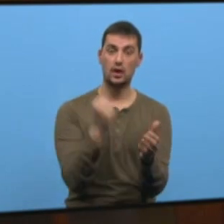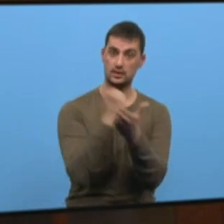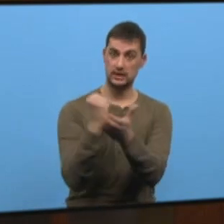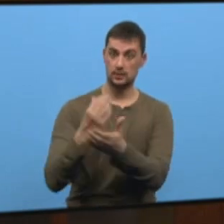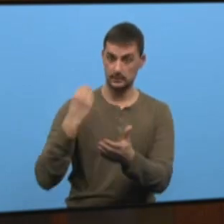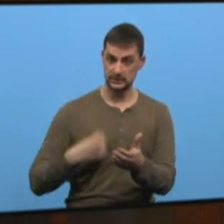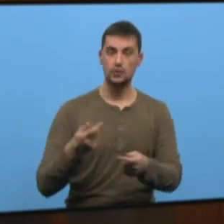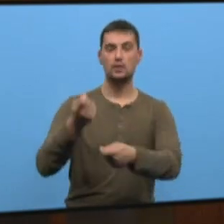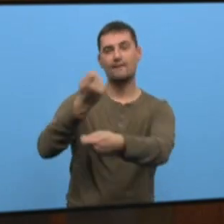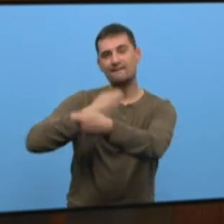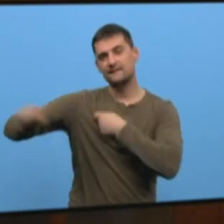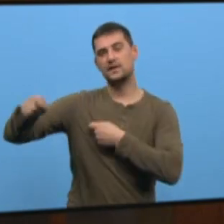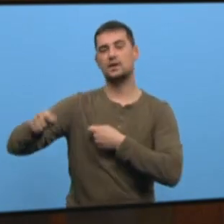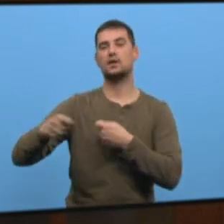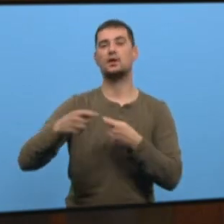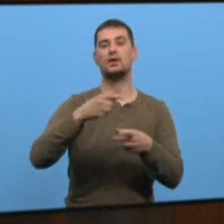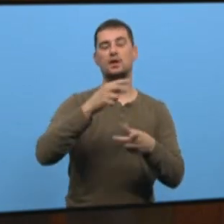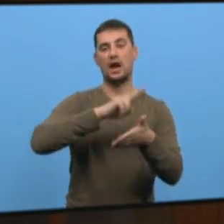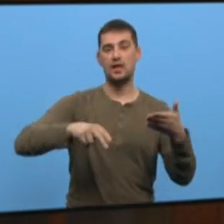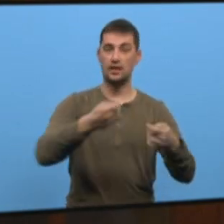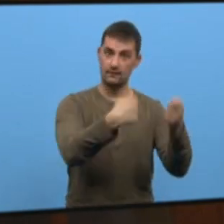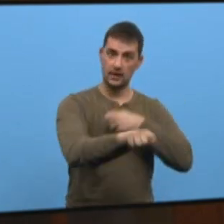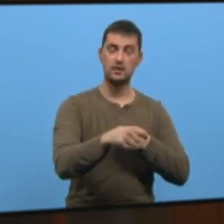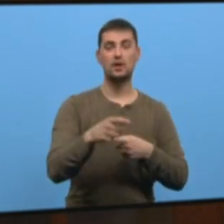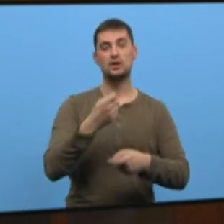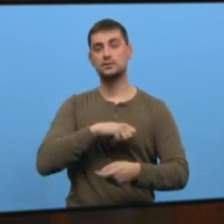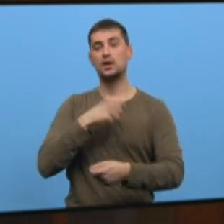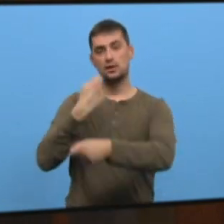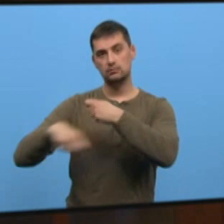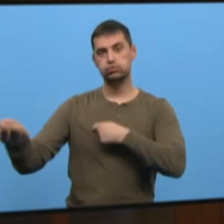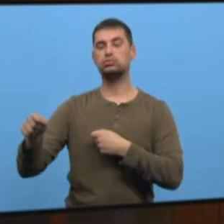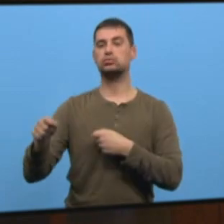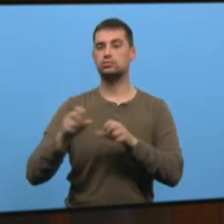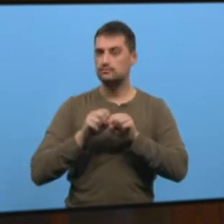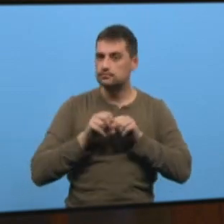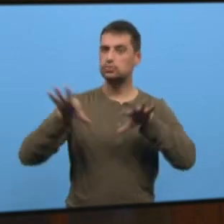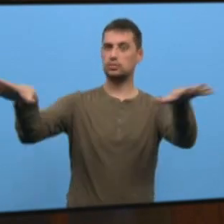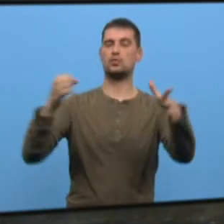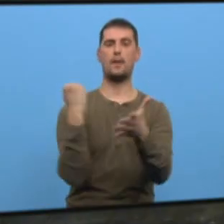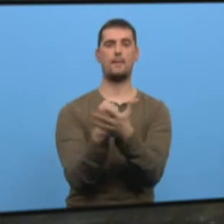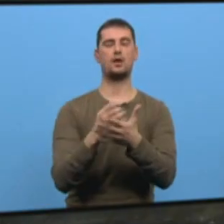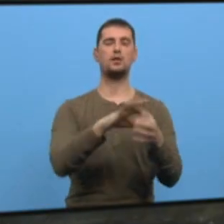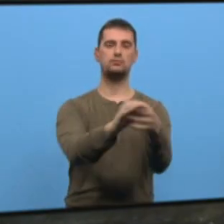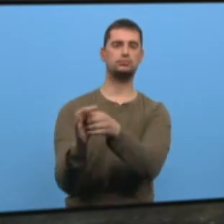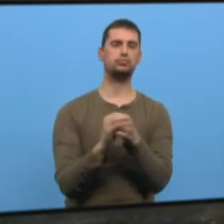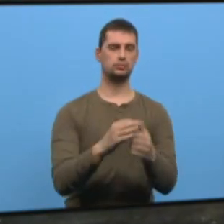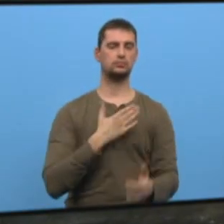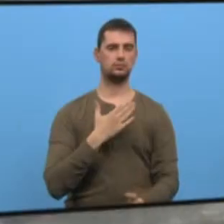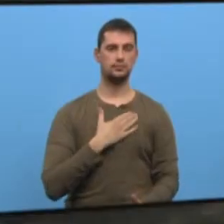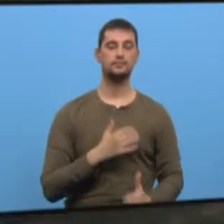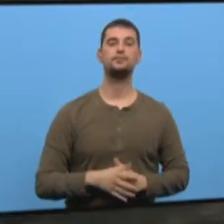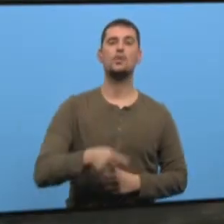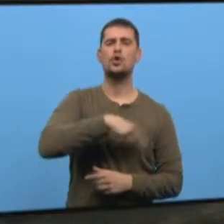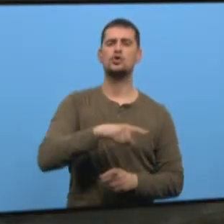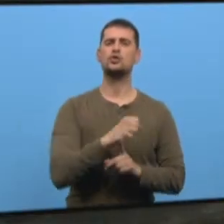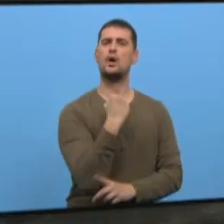Mercado o resto de Mercado galego no mercado nacional pues podamos con marca conun apostamos por el medio ambiente